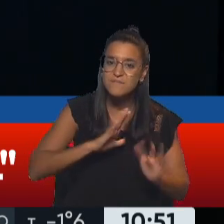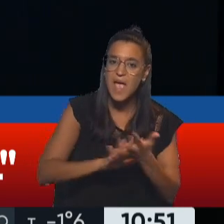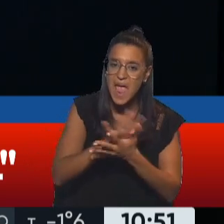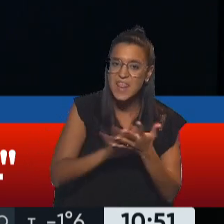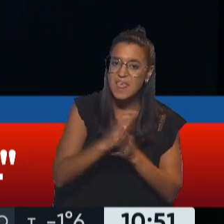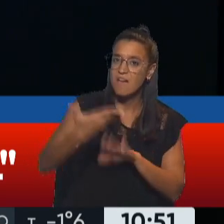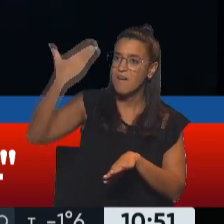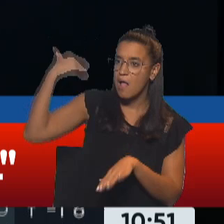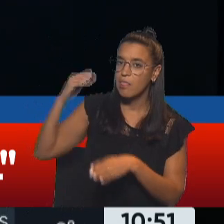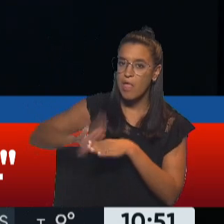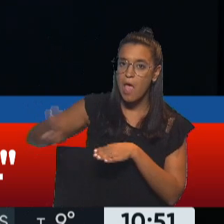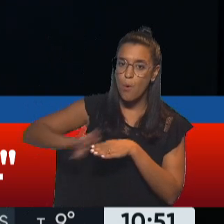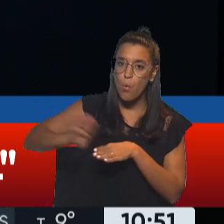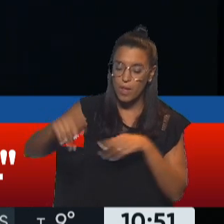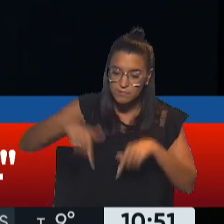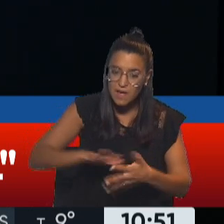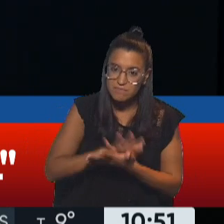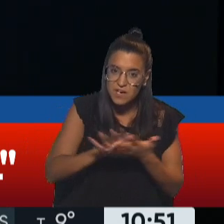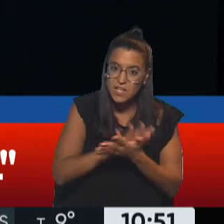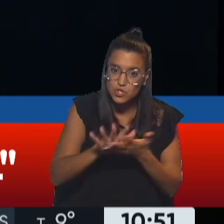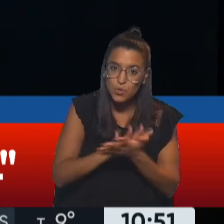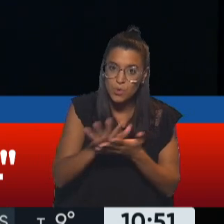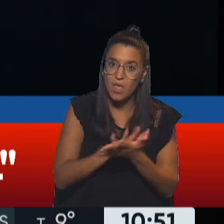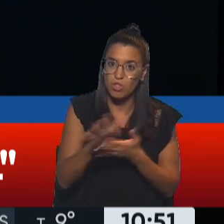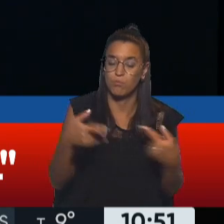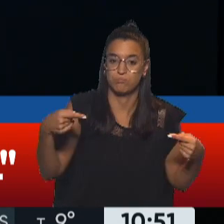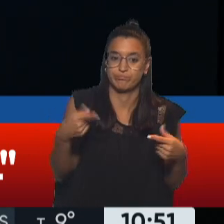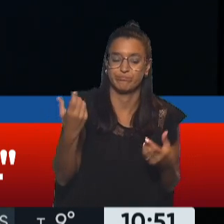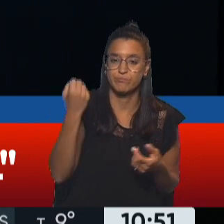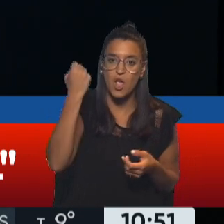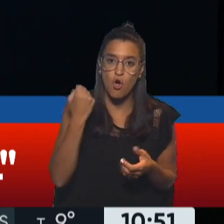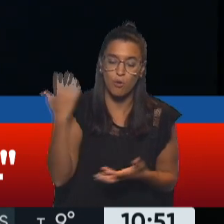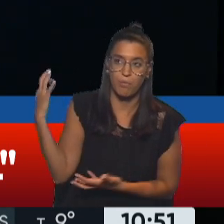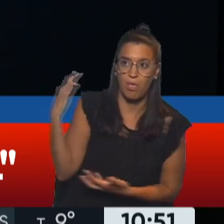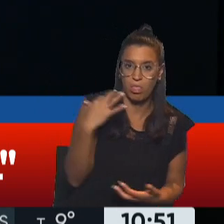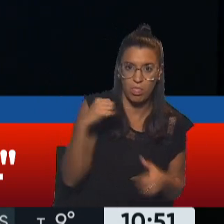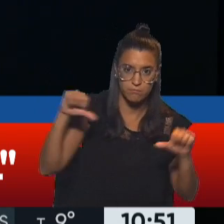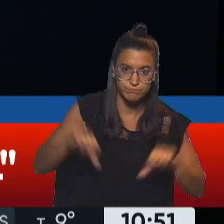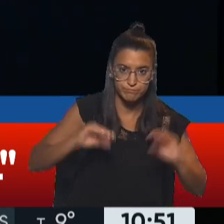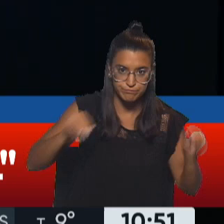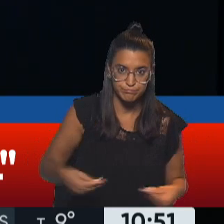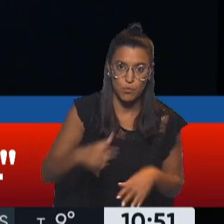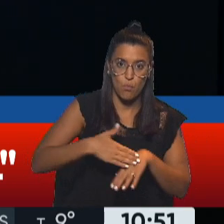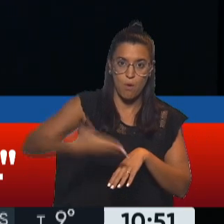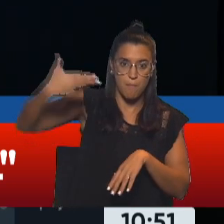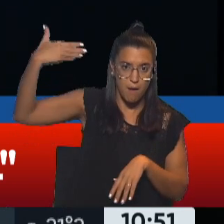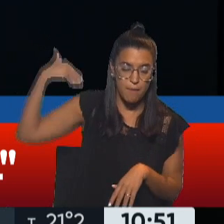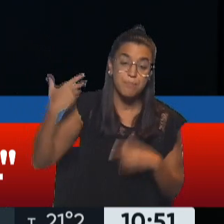heridas de sus deudas y las inconsistencias macroeconómicas que se le habían generado. Para